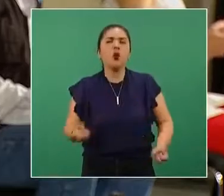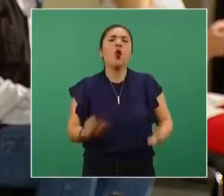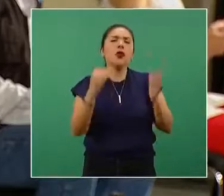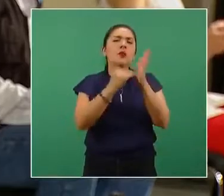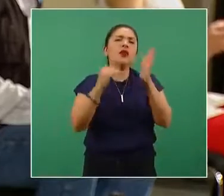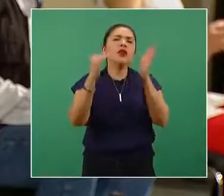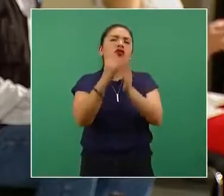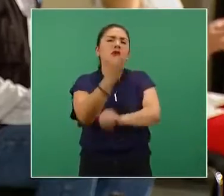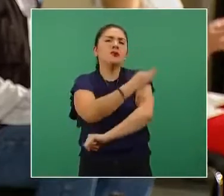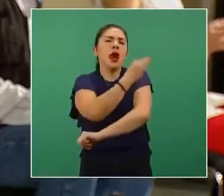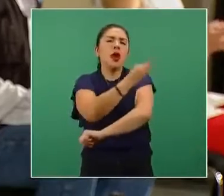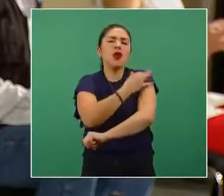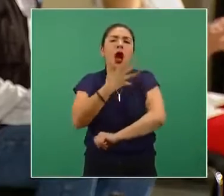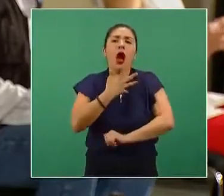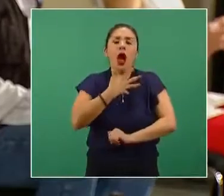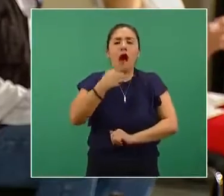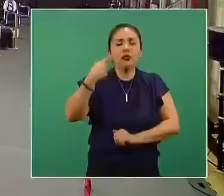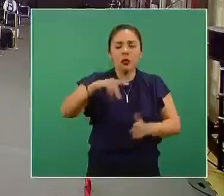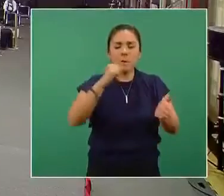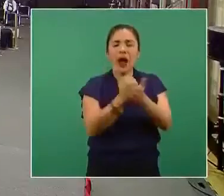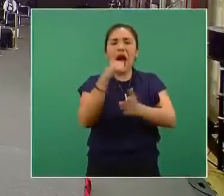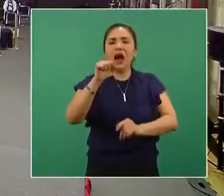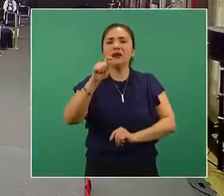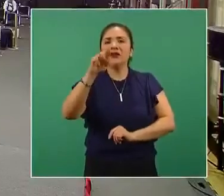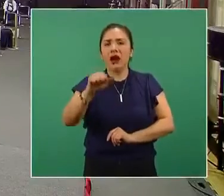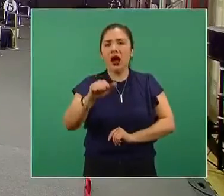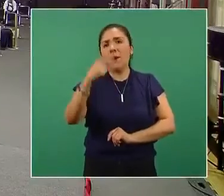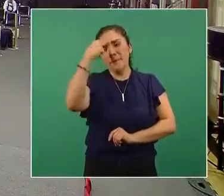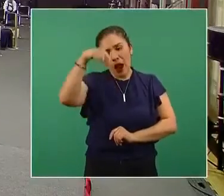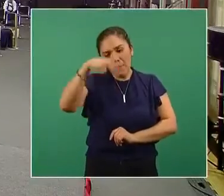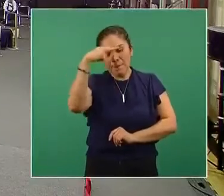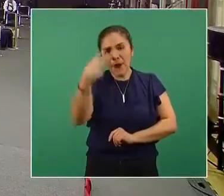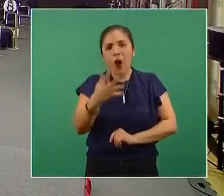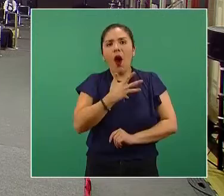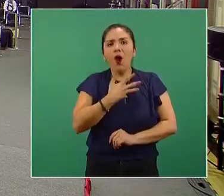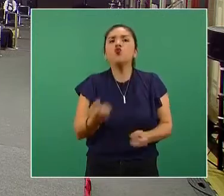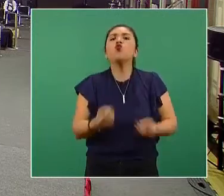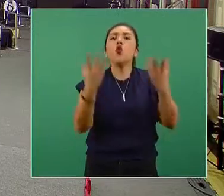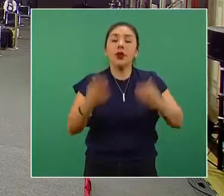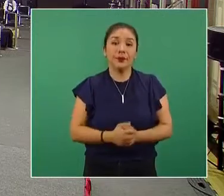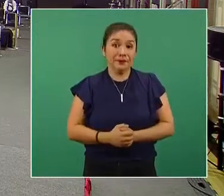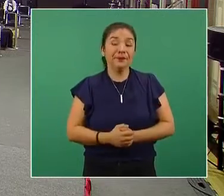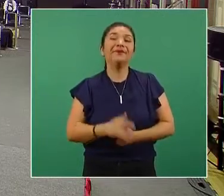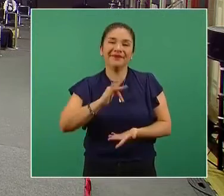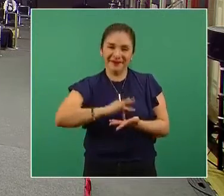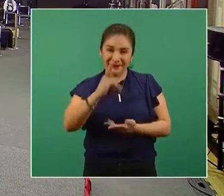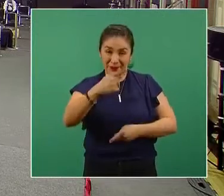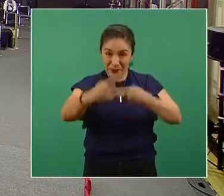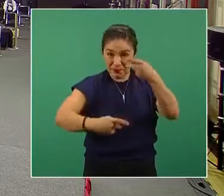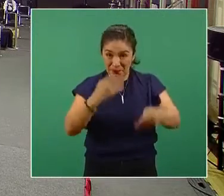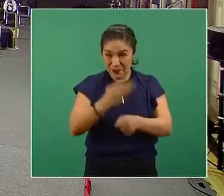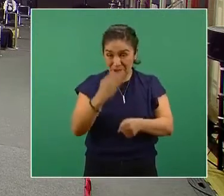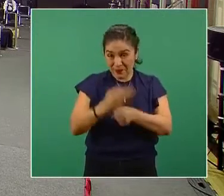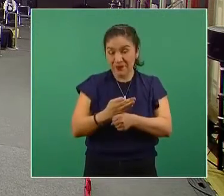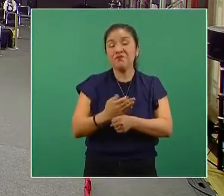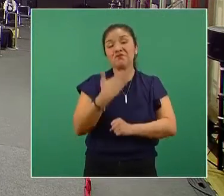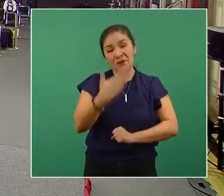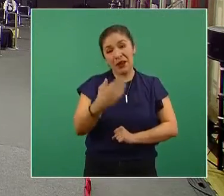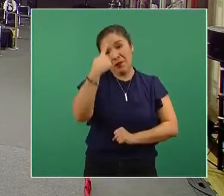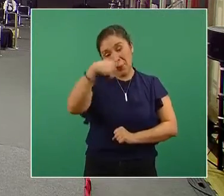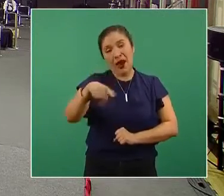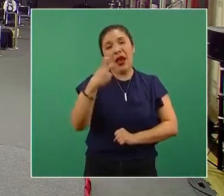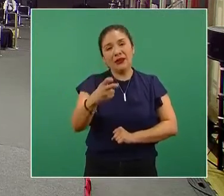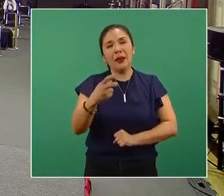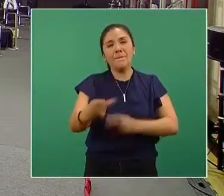dosis de AstraZeneca va a tener México acceso. Muchas gracias. Esto nos ayuda, la pregunta muy oportuna de Otilia, a darle seguimiento